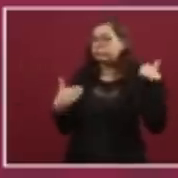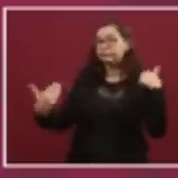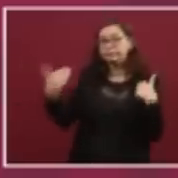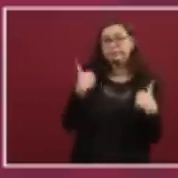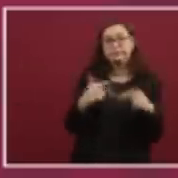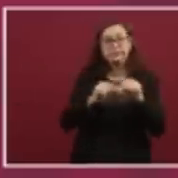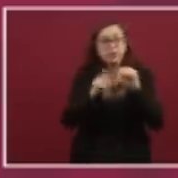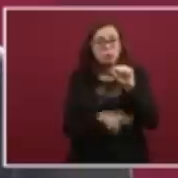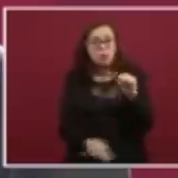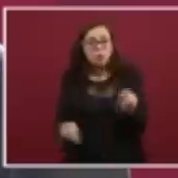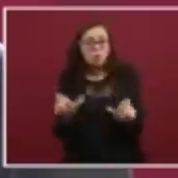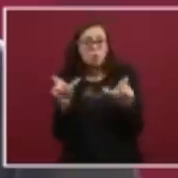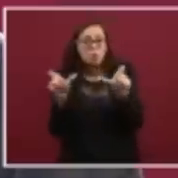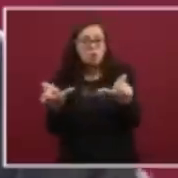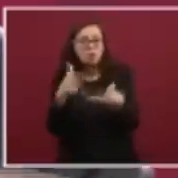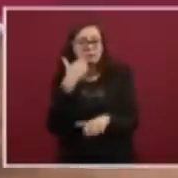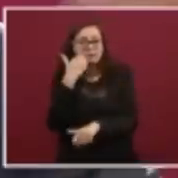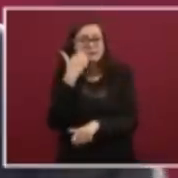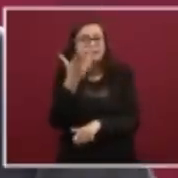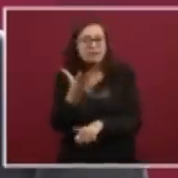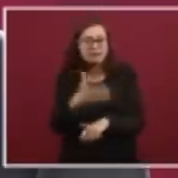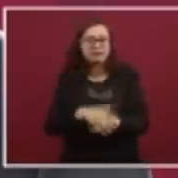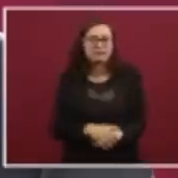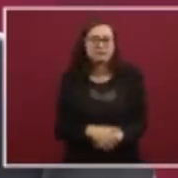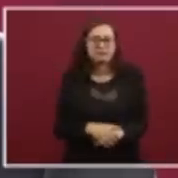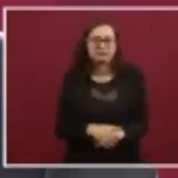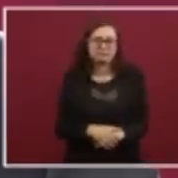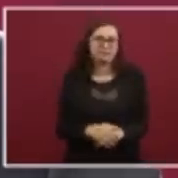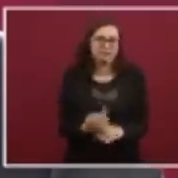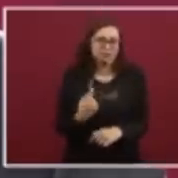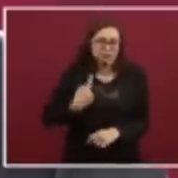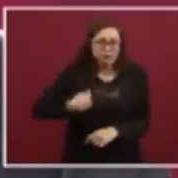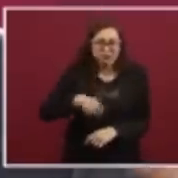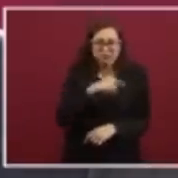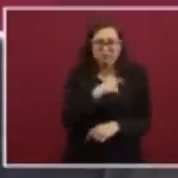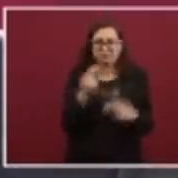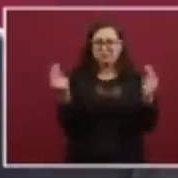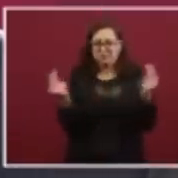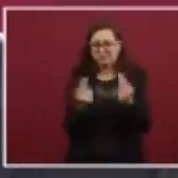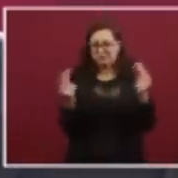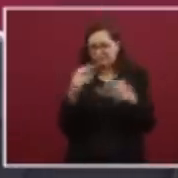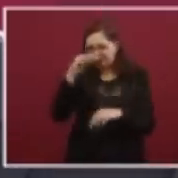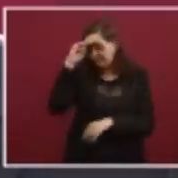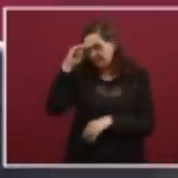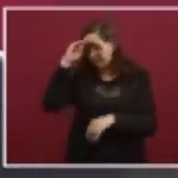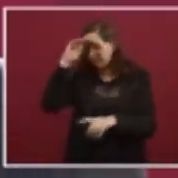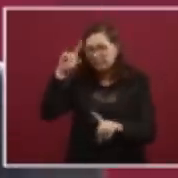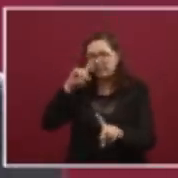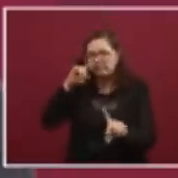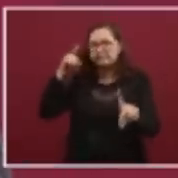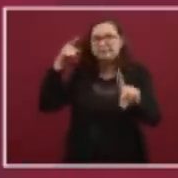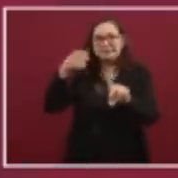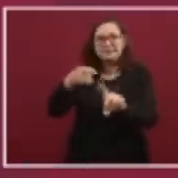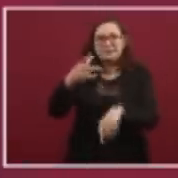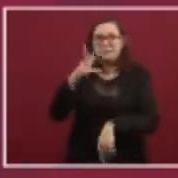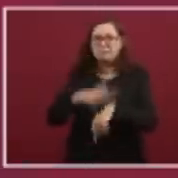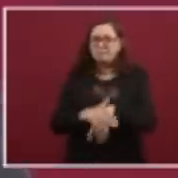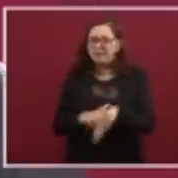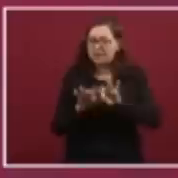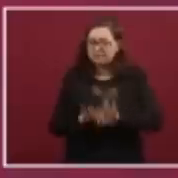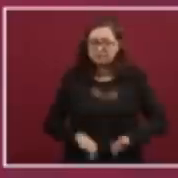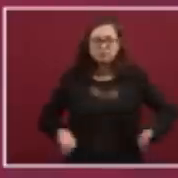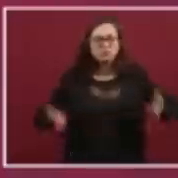Lo que tenemos que ver es el alcance. O sea, desde luego vamos a priorizar